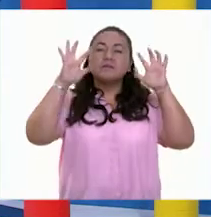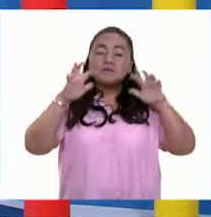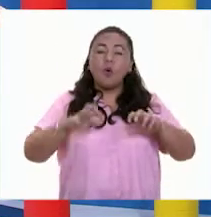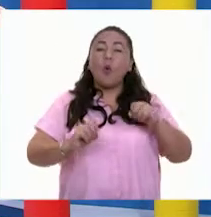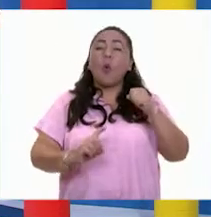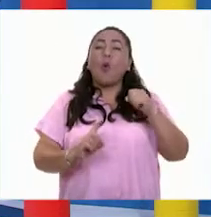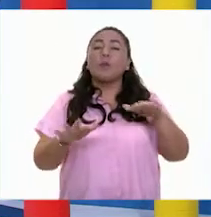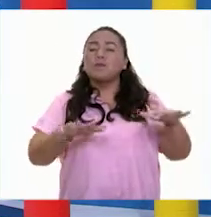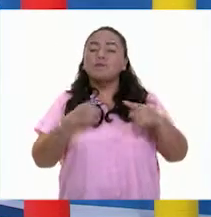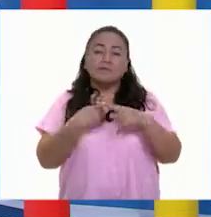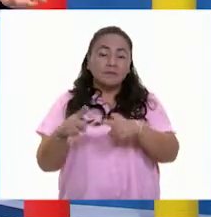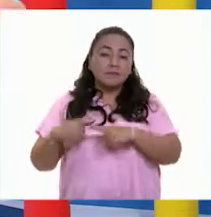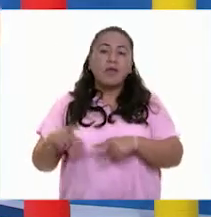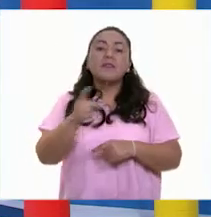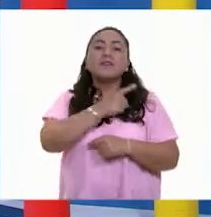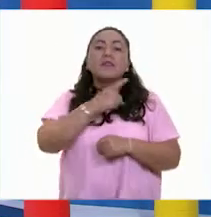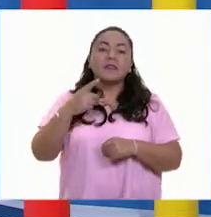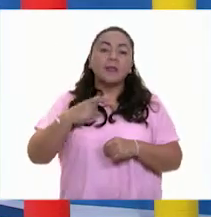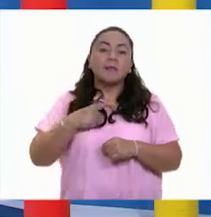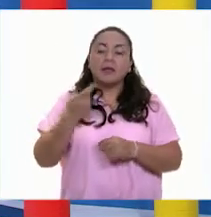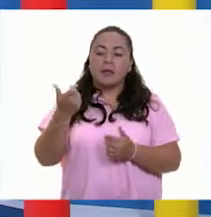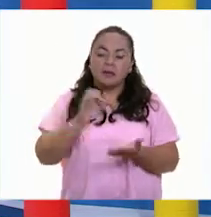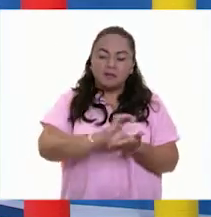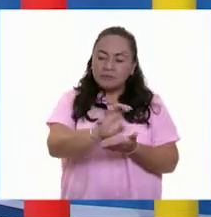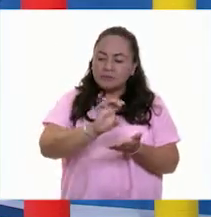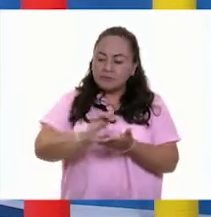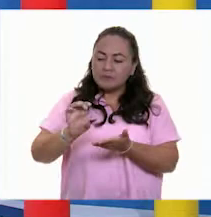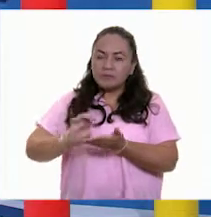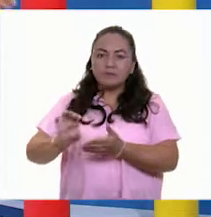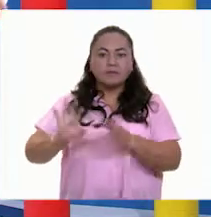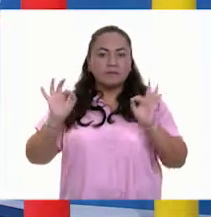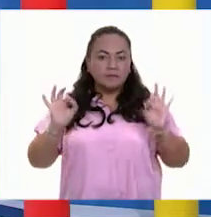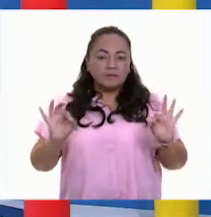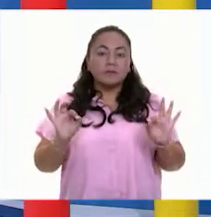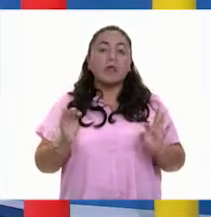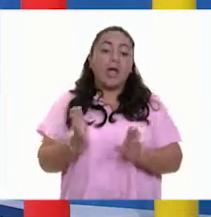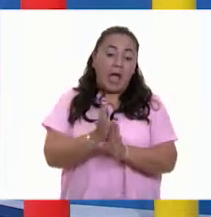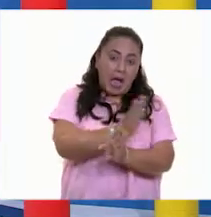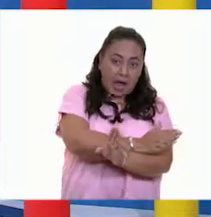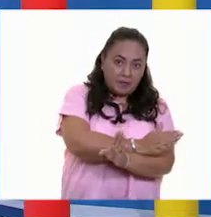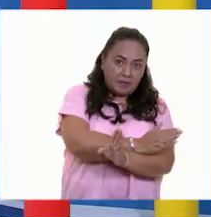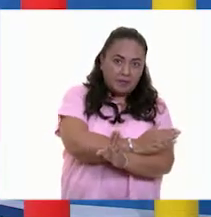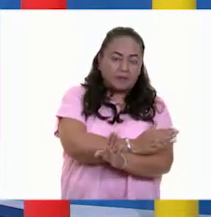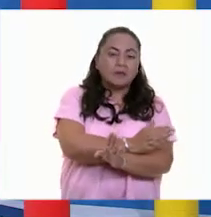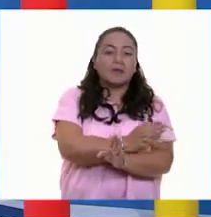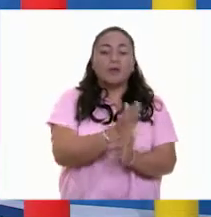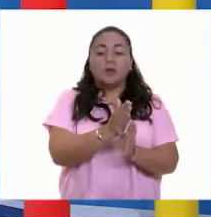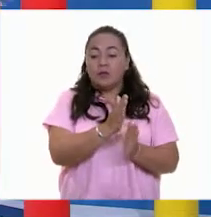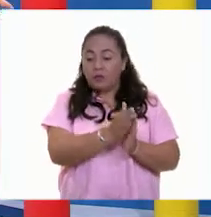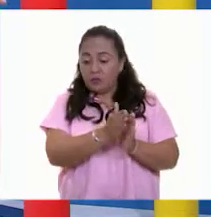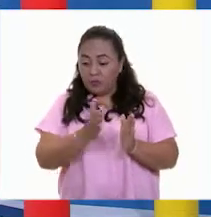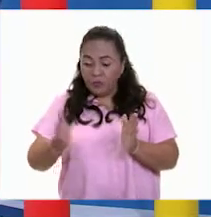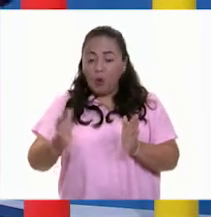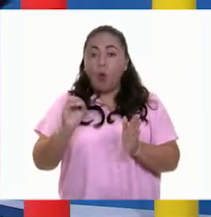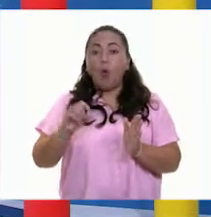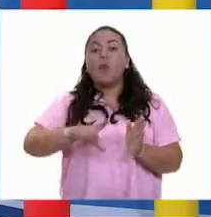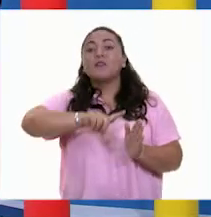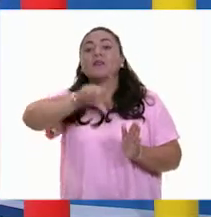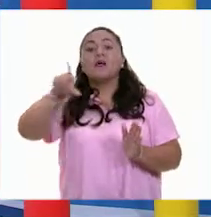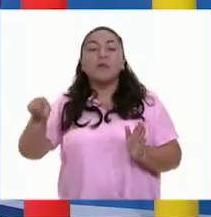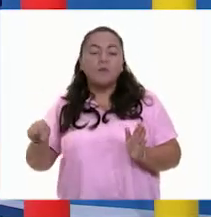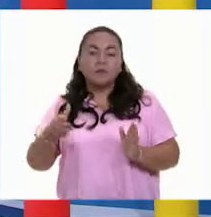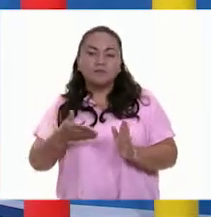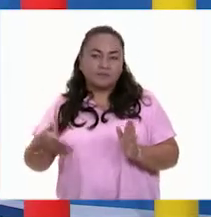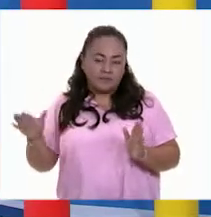menores, debe existir una distribución adecuada de los recursos económicos, antes, durante y después de dichos eventos. Por